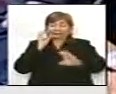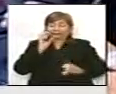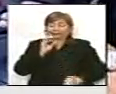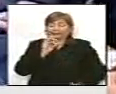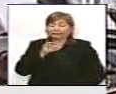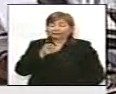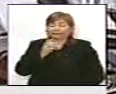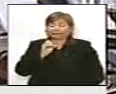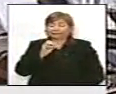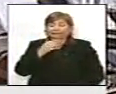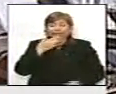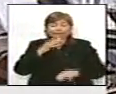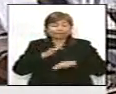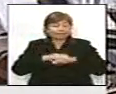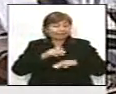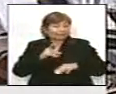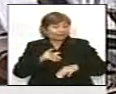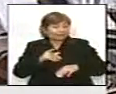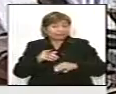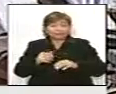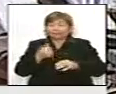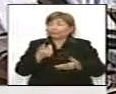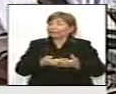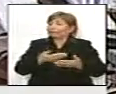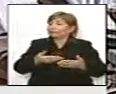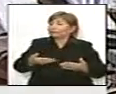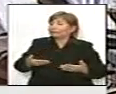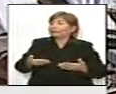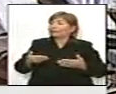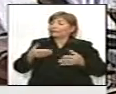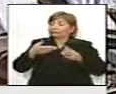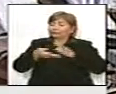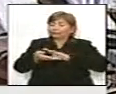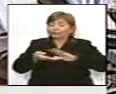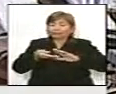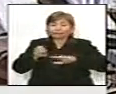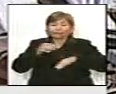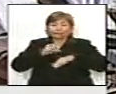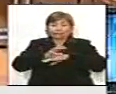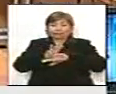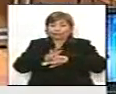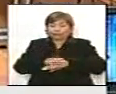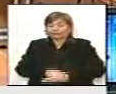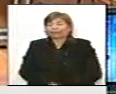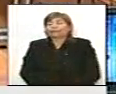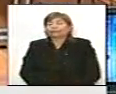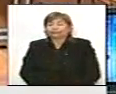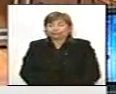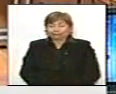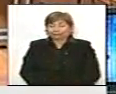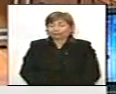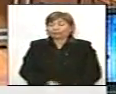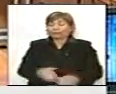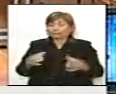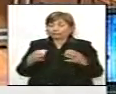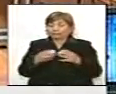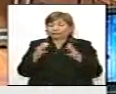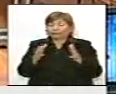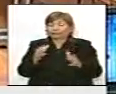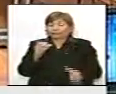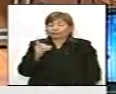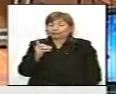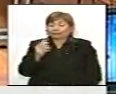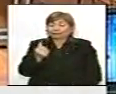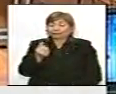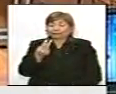Yufra, por presuntamente, entre otras cosas, tráfico de influencias. Al respecto, el congresista Sergio